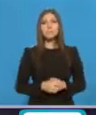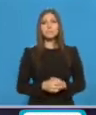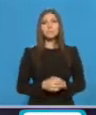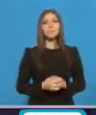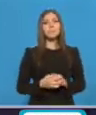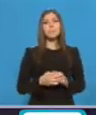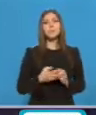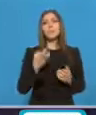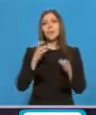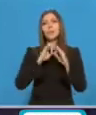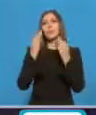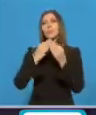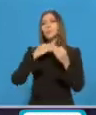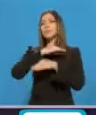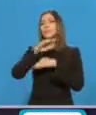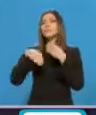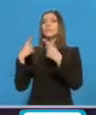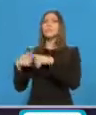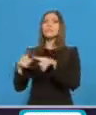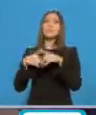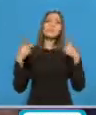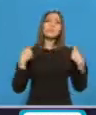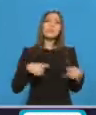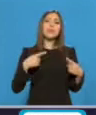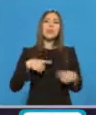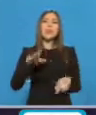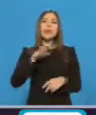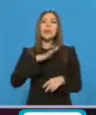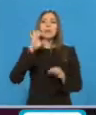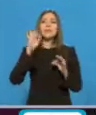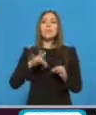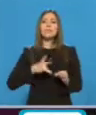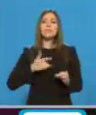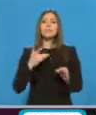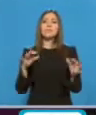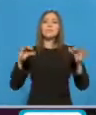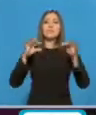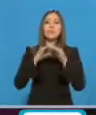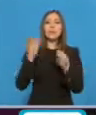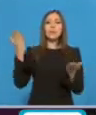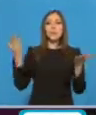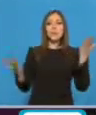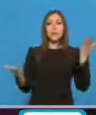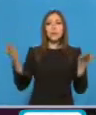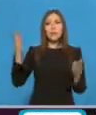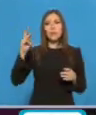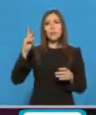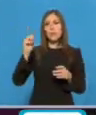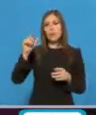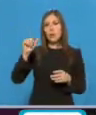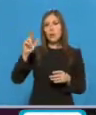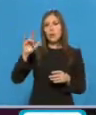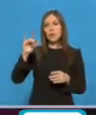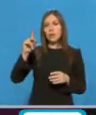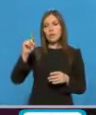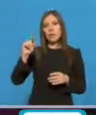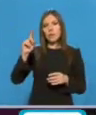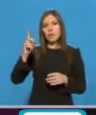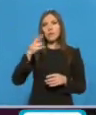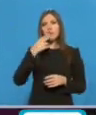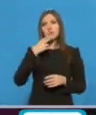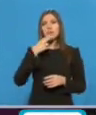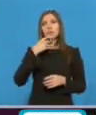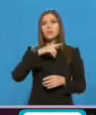manera, todas las personas van a tener este equilibrio. La terapia de polaridad consiste en que